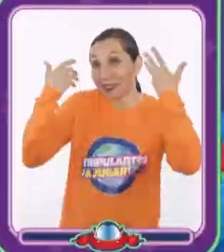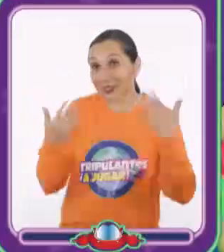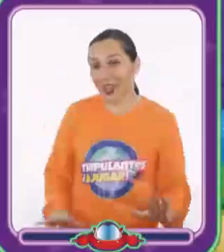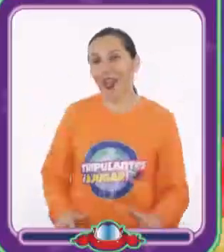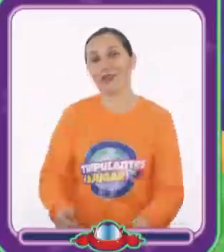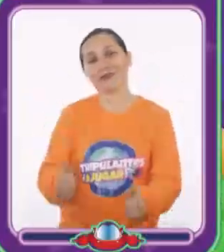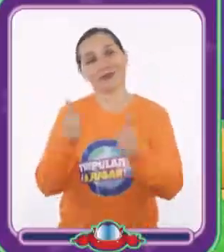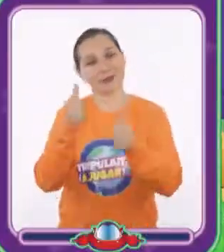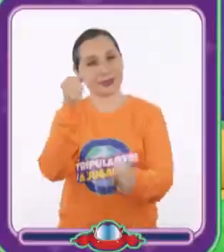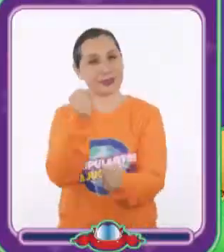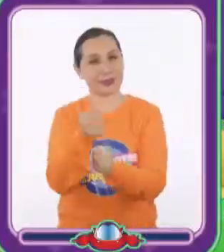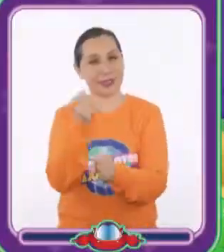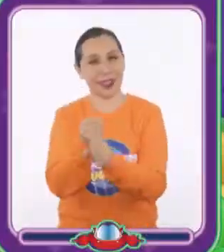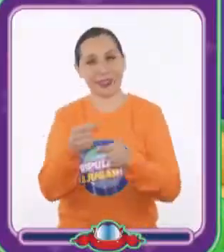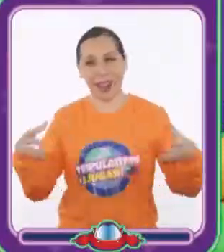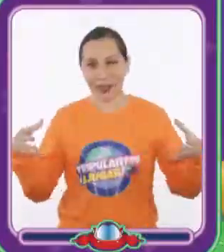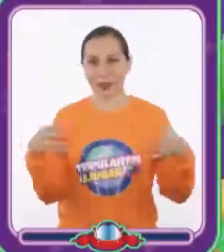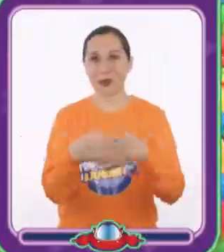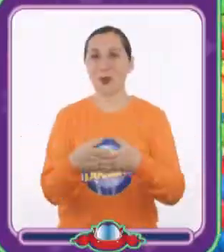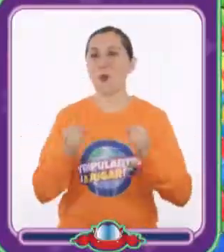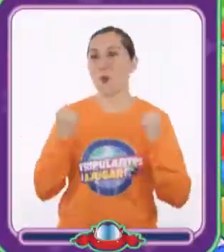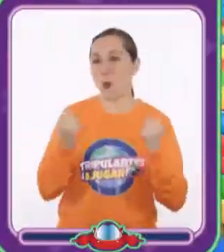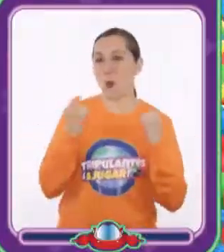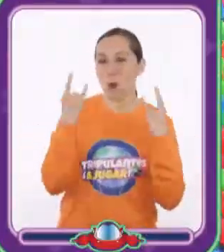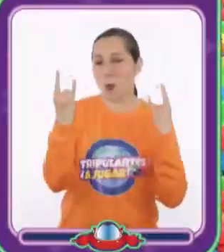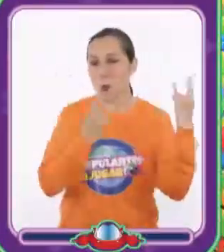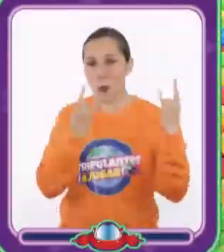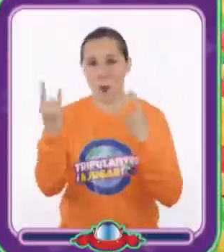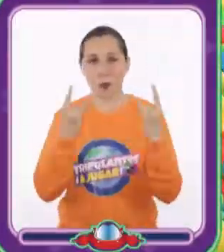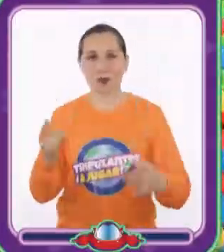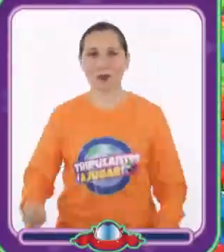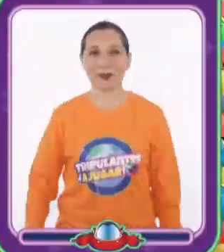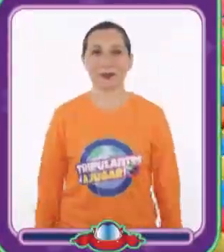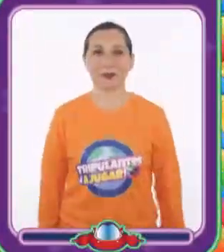¡Lo lograron! ¡Qué buen trabajo, tripulación!